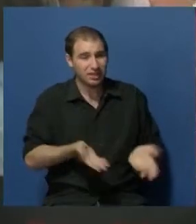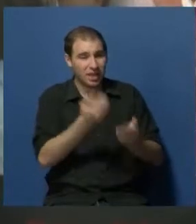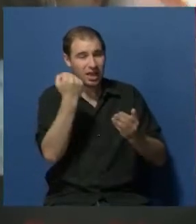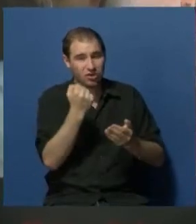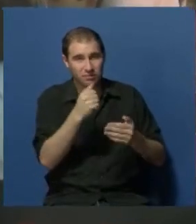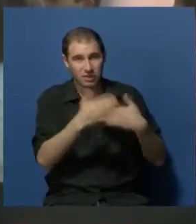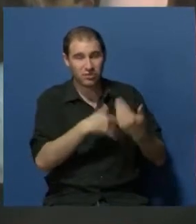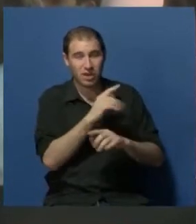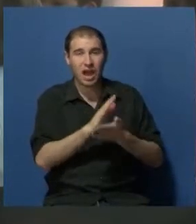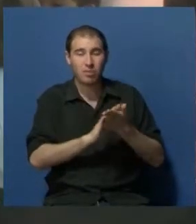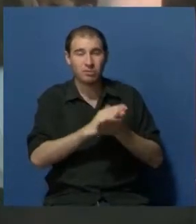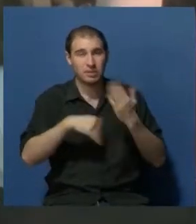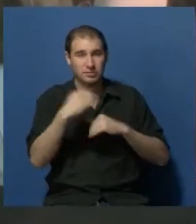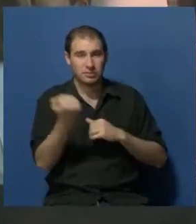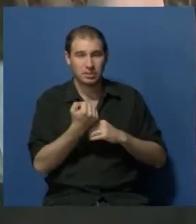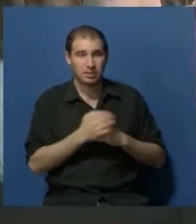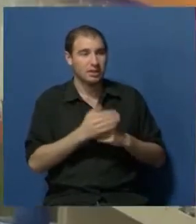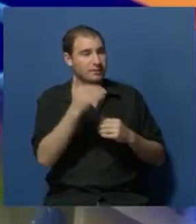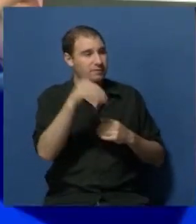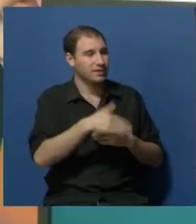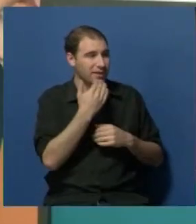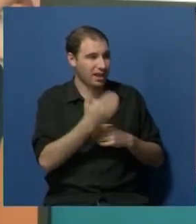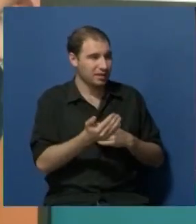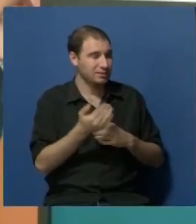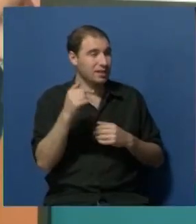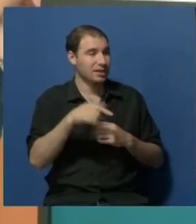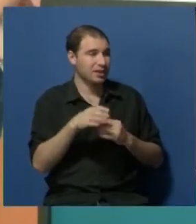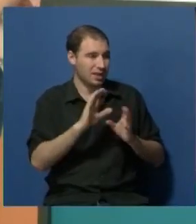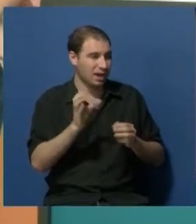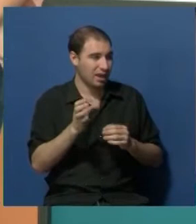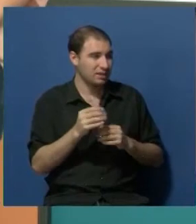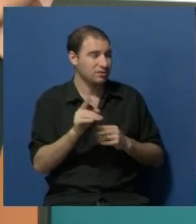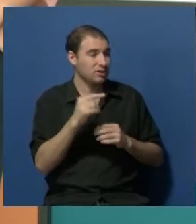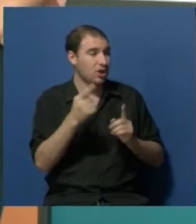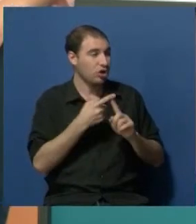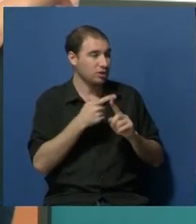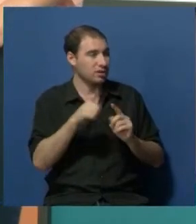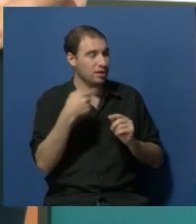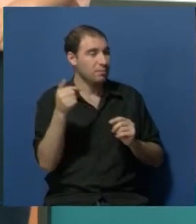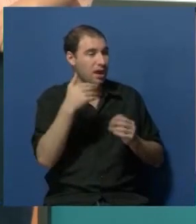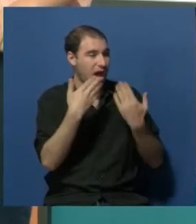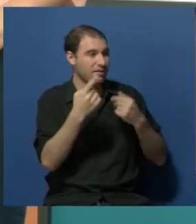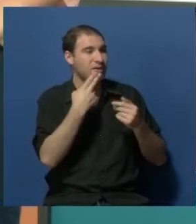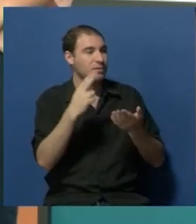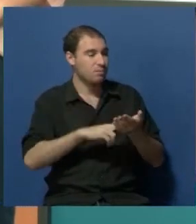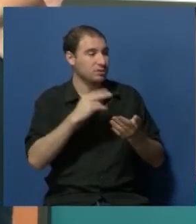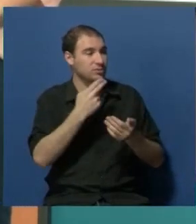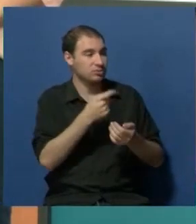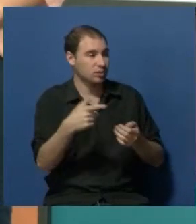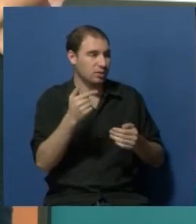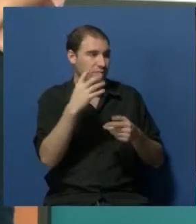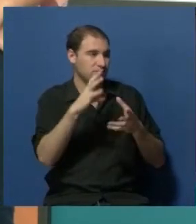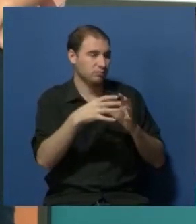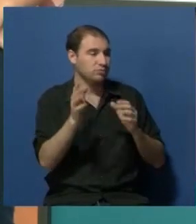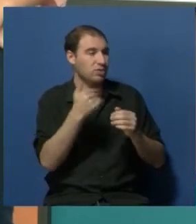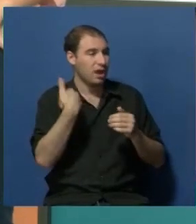economía, que era el argumento fundamental. Javier, muchísimas gracias por estar acá en el piso y quedamos en contacto. Seguramente vamos a ir hablando de impuestos a las ganancias y del sistema de